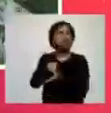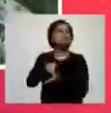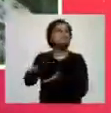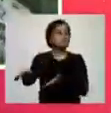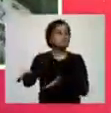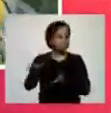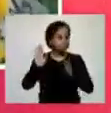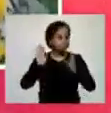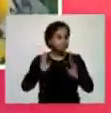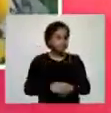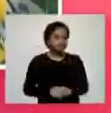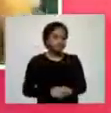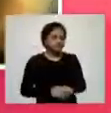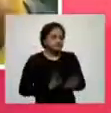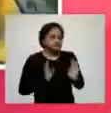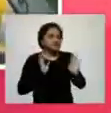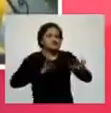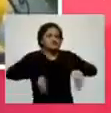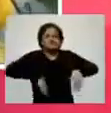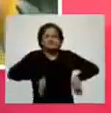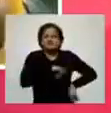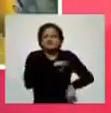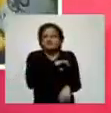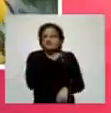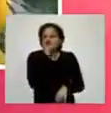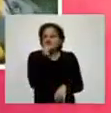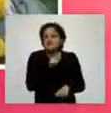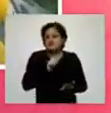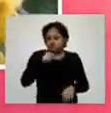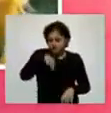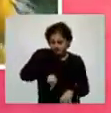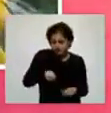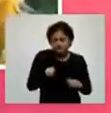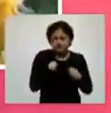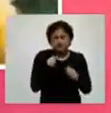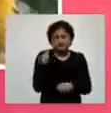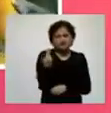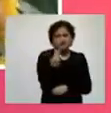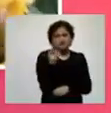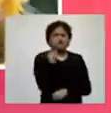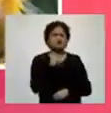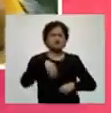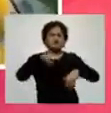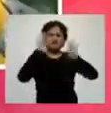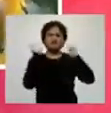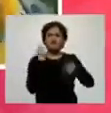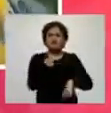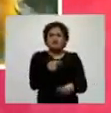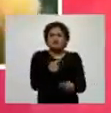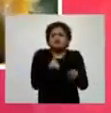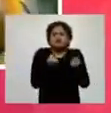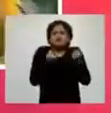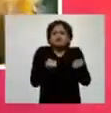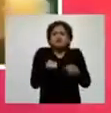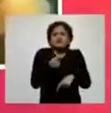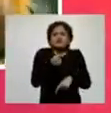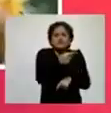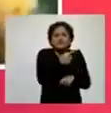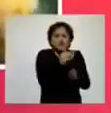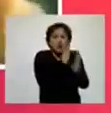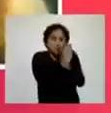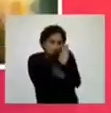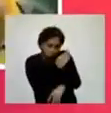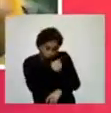jamás. ¡Uy, qué miedo! Ni falta que me hace la colmena. Además, ¿tú qué? Nada más te la pasas